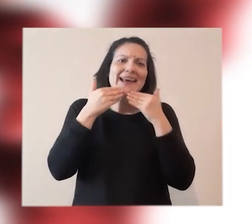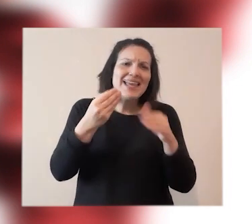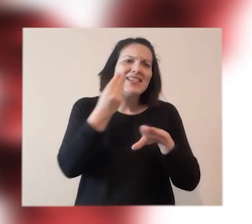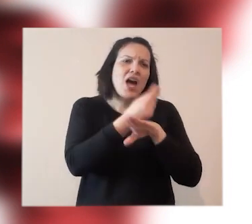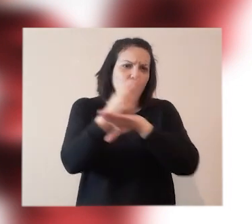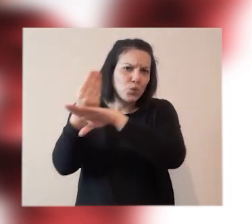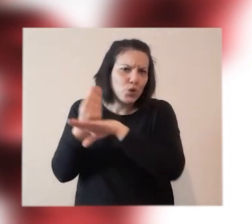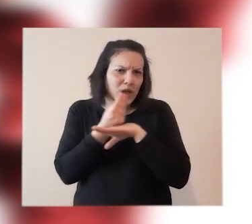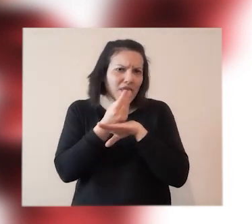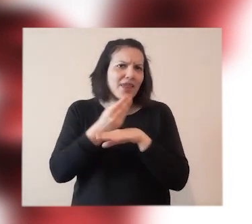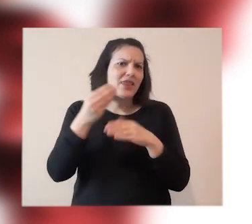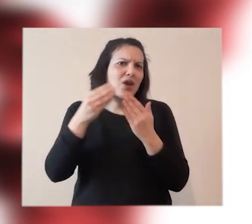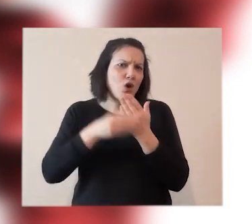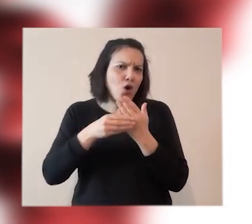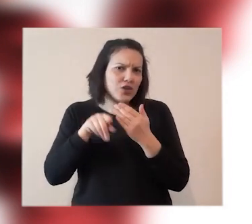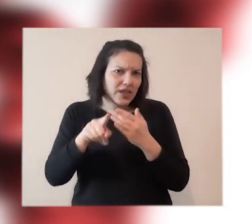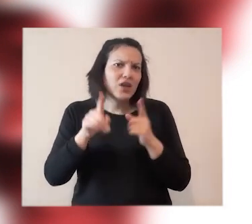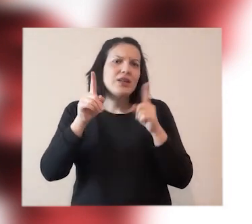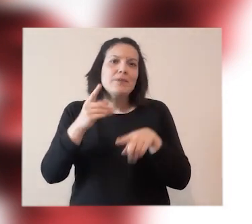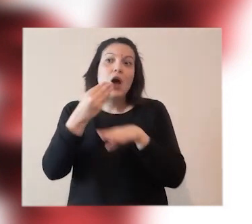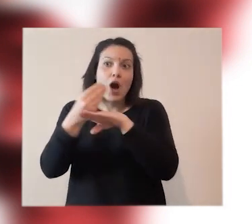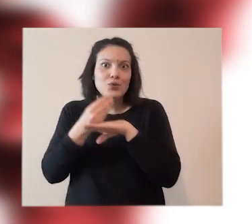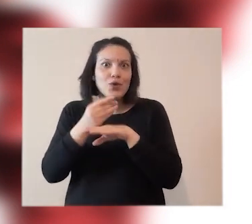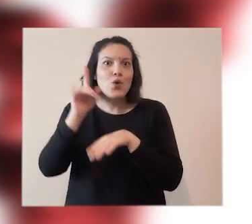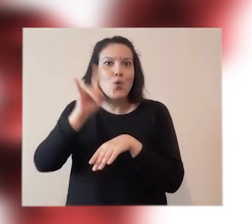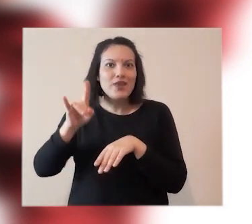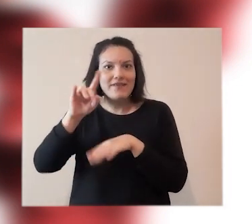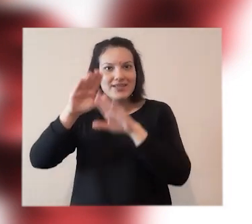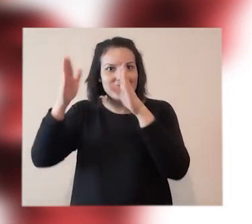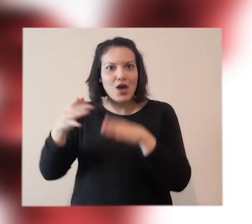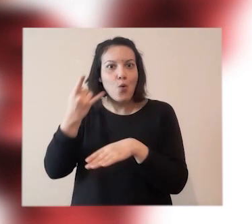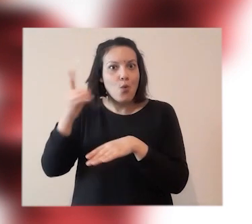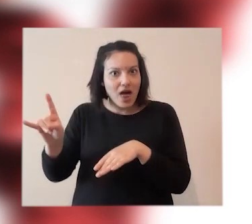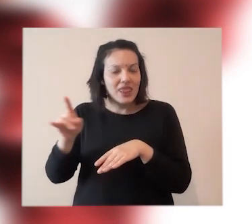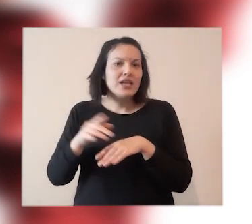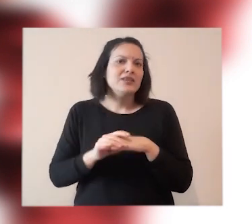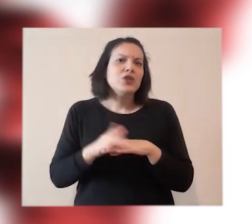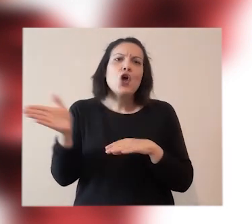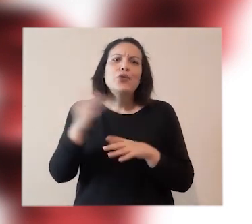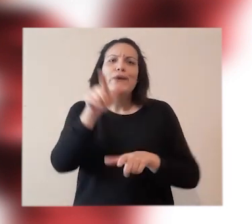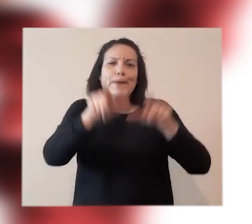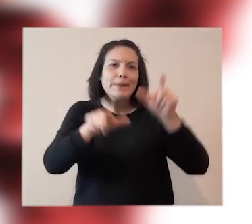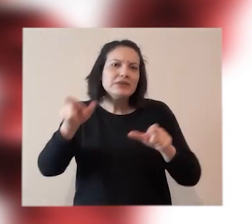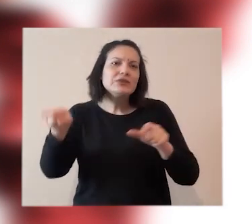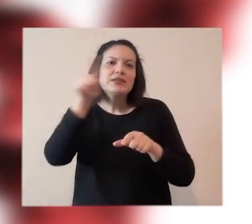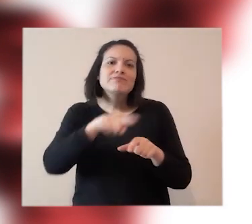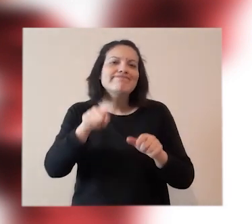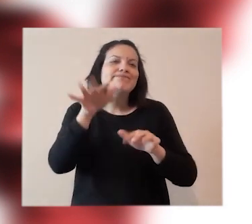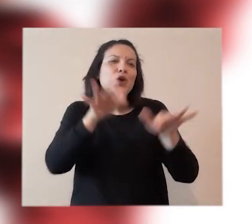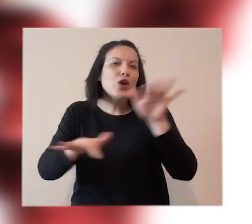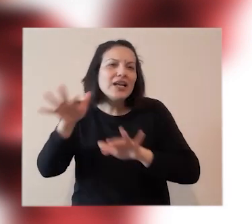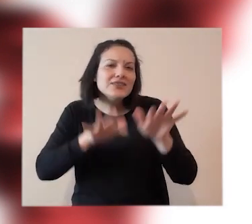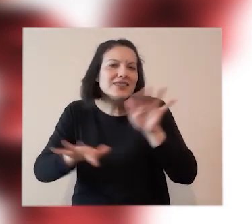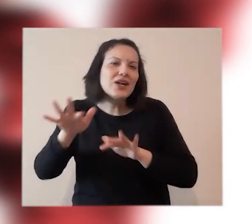del Consejo, a las autoridades de la Universidad Autónoma de Entre Ríos, a todos los que han estado de alguna manera